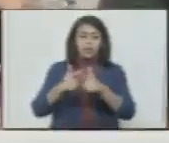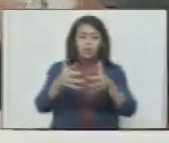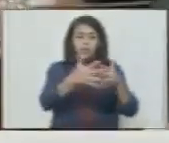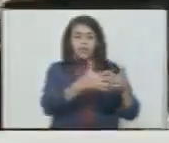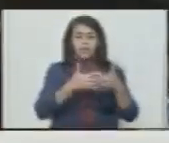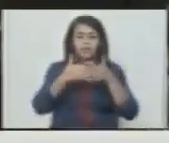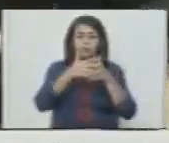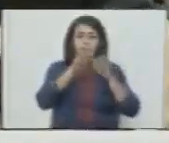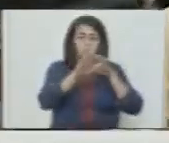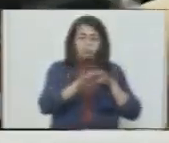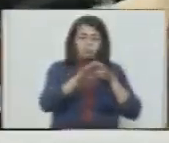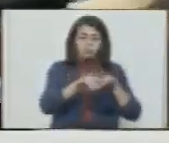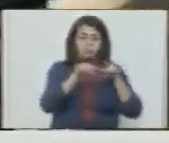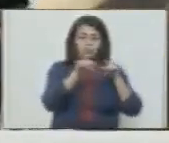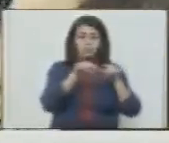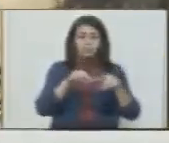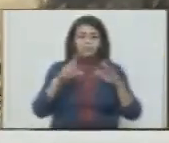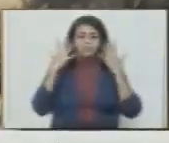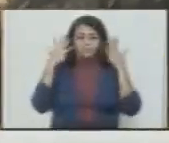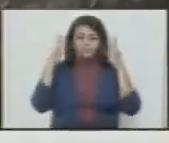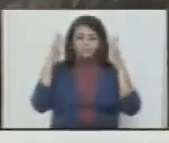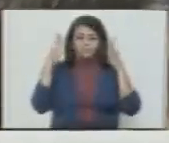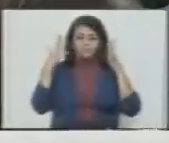al imperio norteamericano.